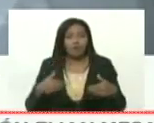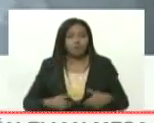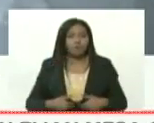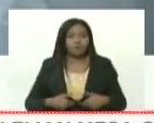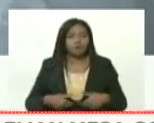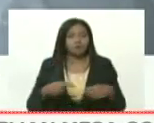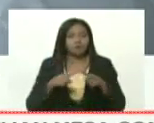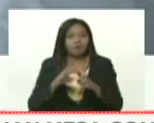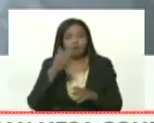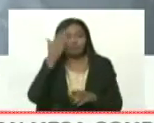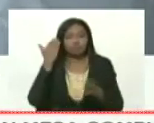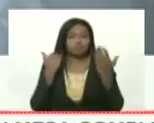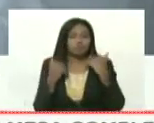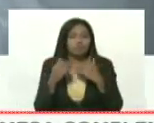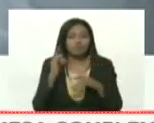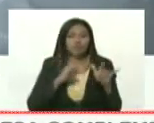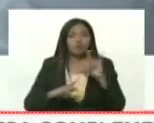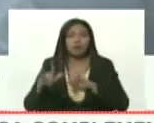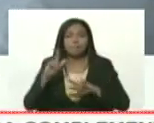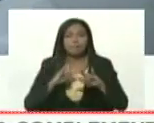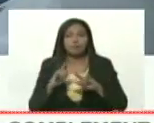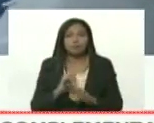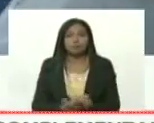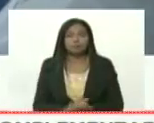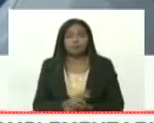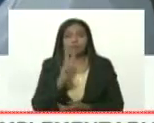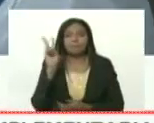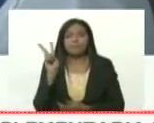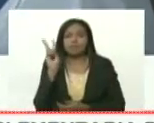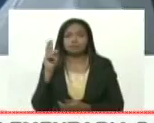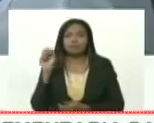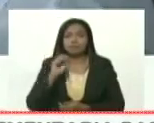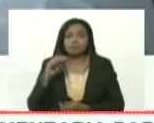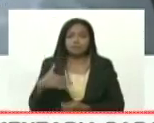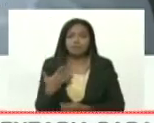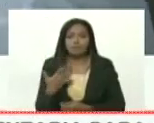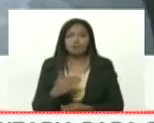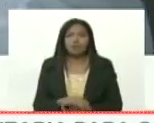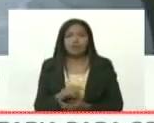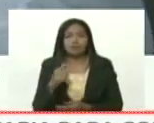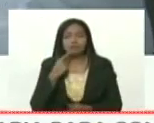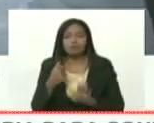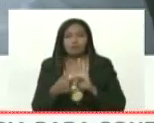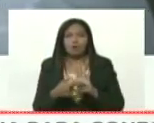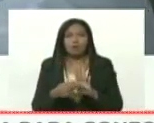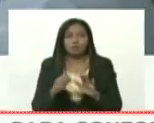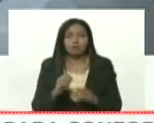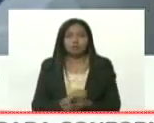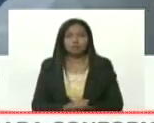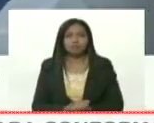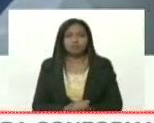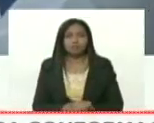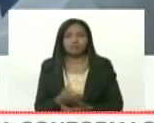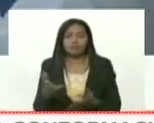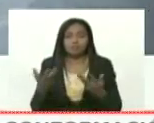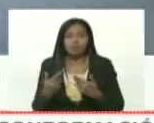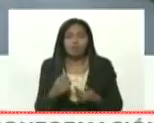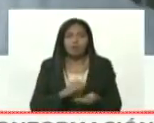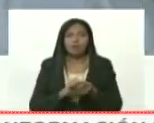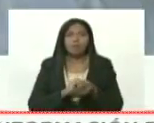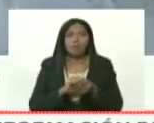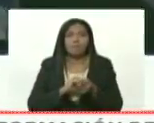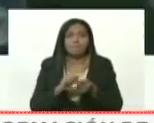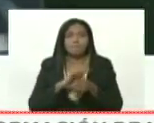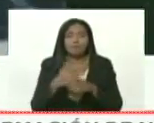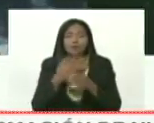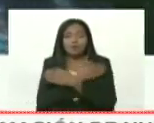sudor, con amor. Así es. Venezuela sí se puede. Aquí se demuestra, pues. Me llevo este jabón porque yo me baño con